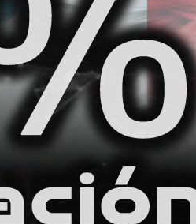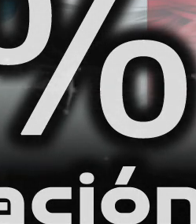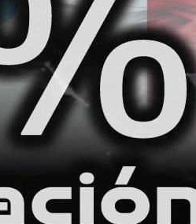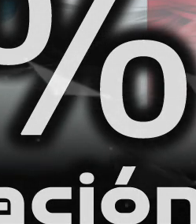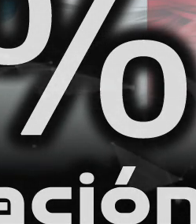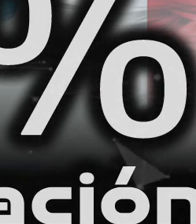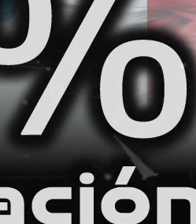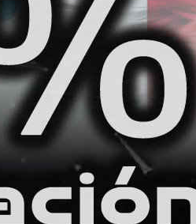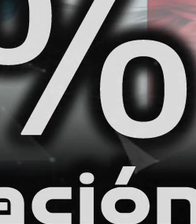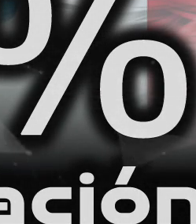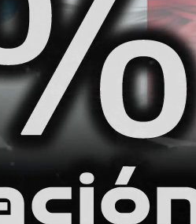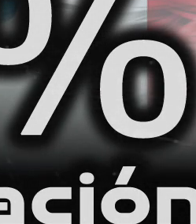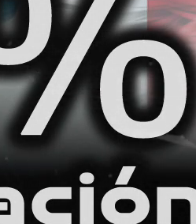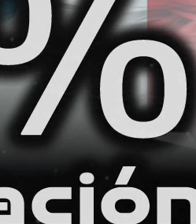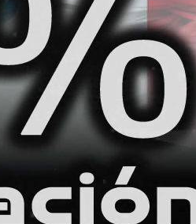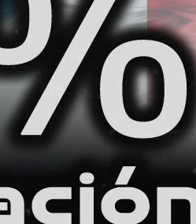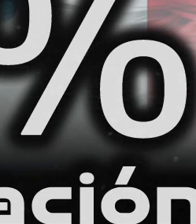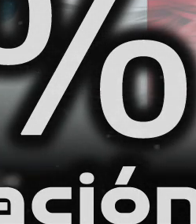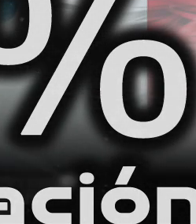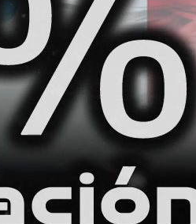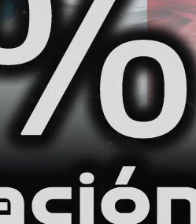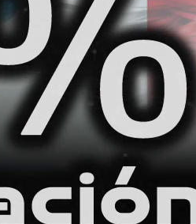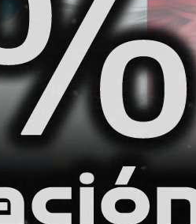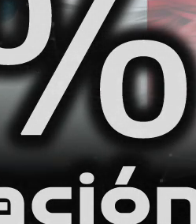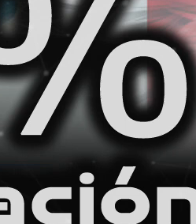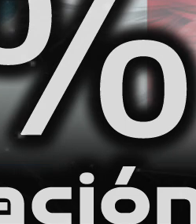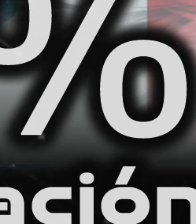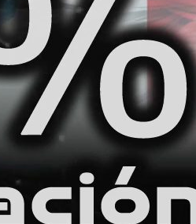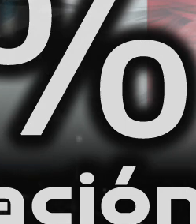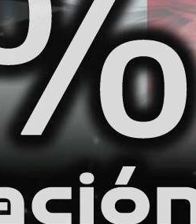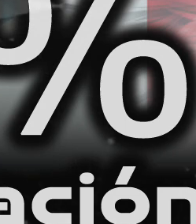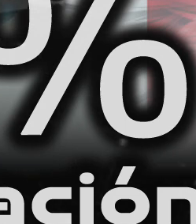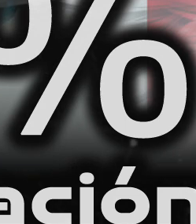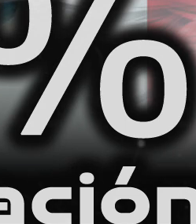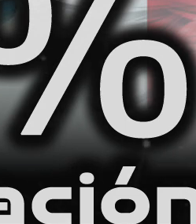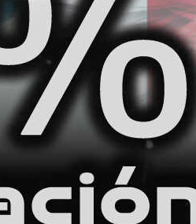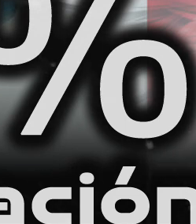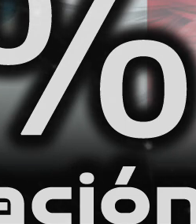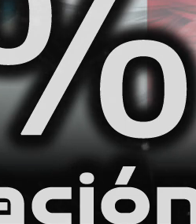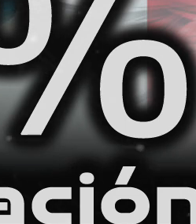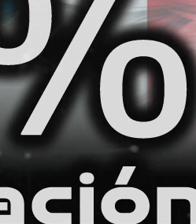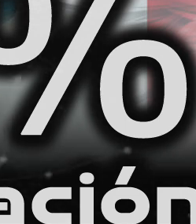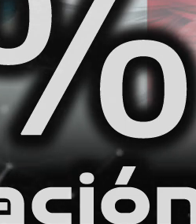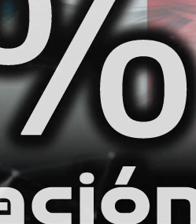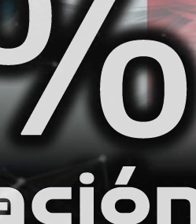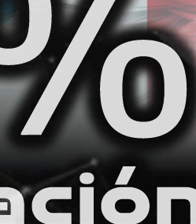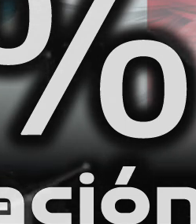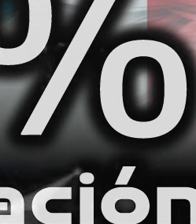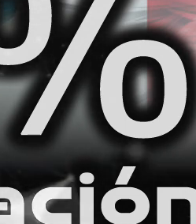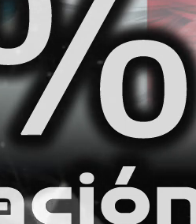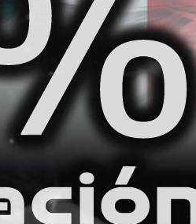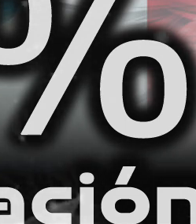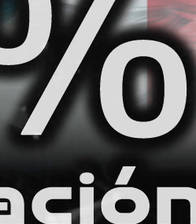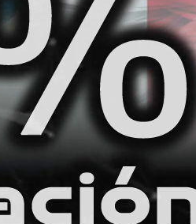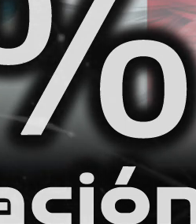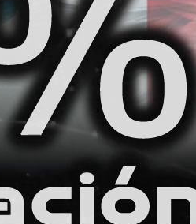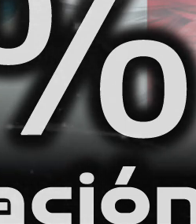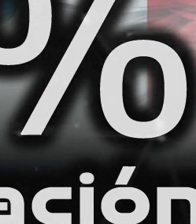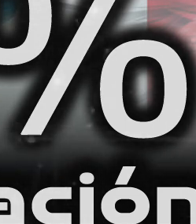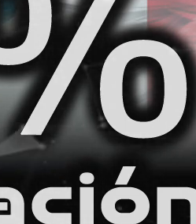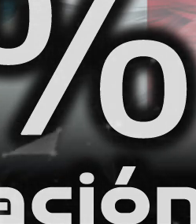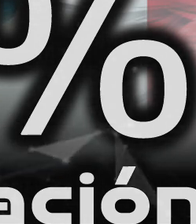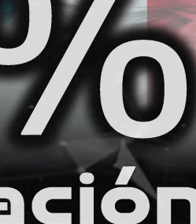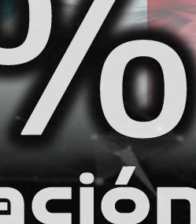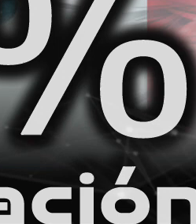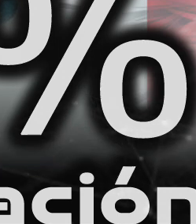Mantente informado y visita nuestra cuenta de Twitter, arroba Escucha a Diario, donde podrás encontrar notas destacadas y lo más reciente de